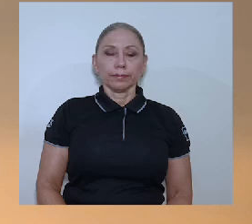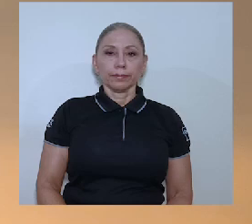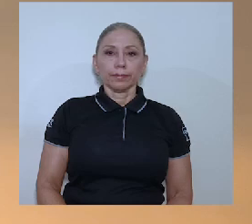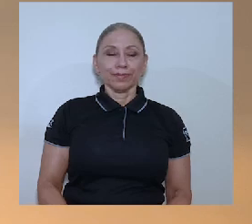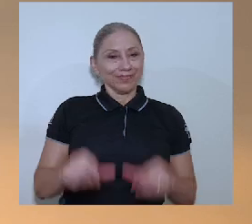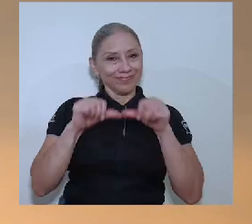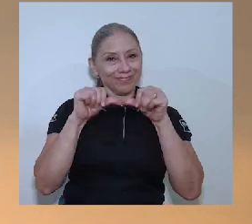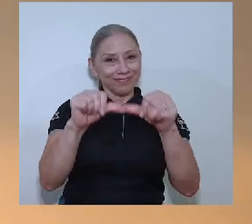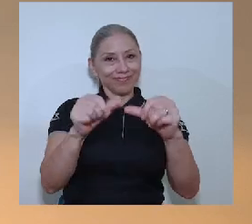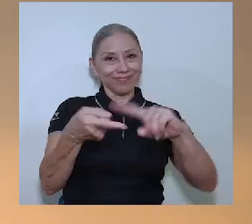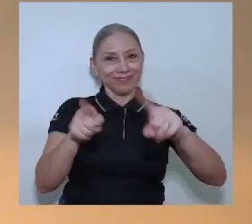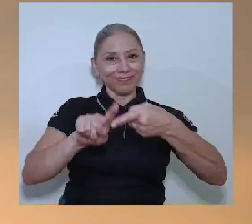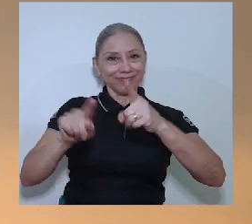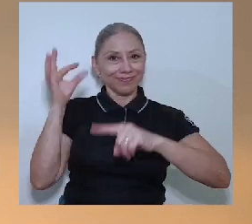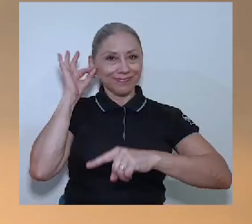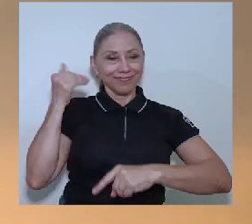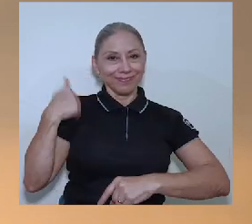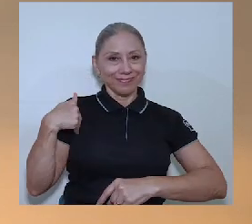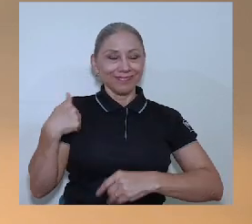Continuamos, amigas y amigos,